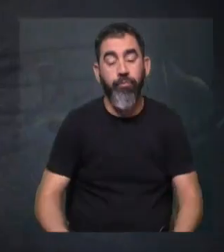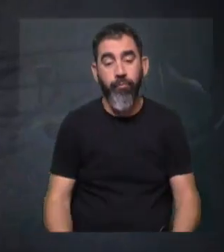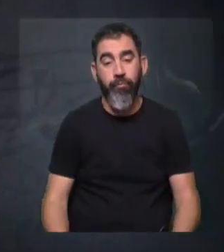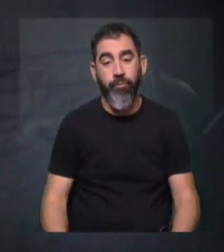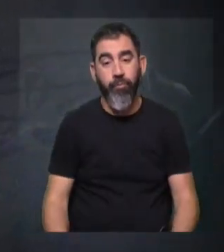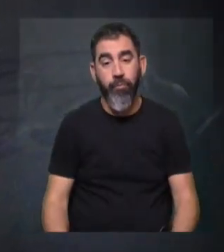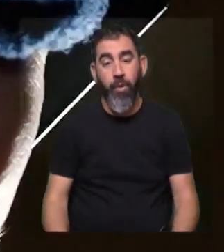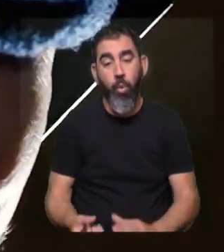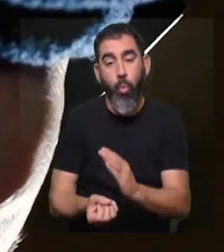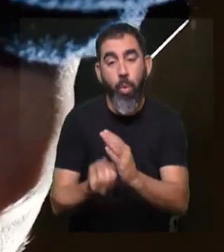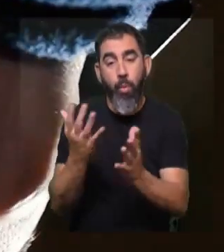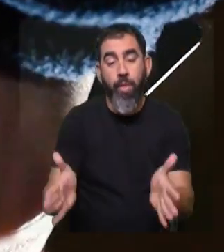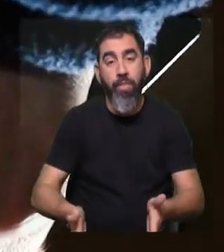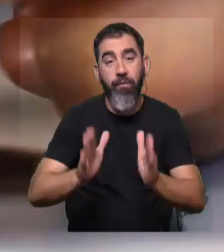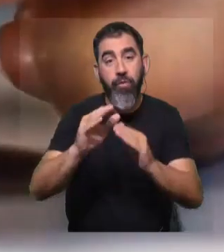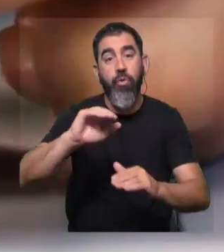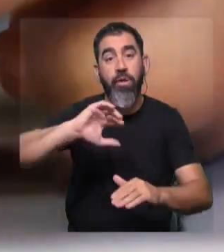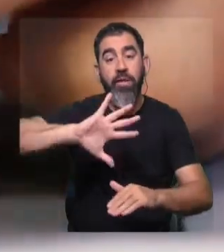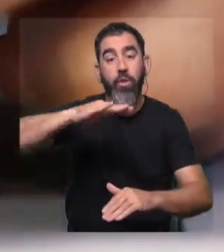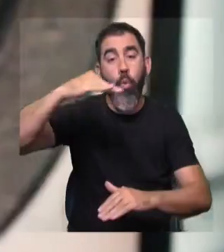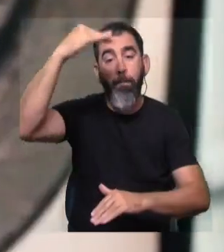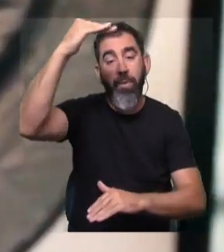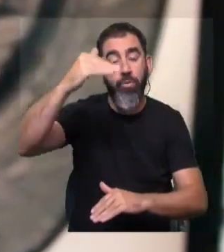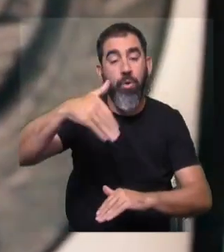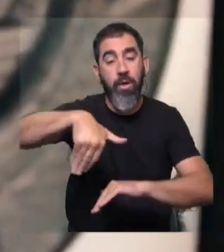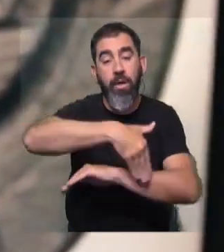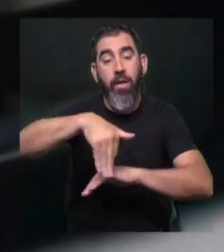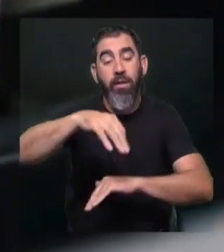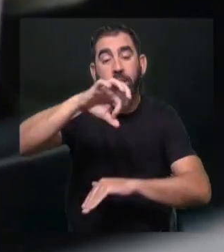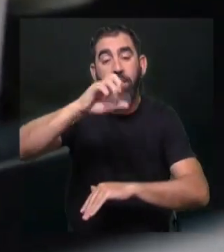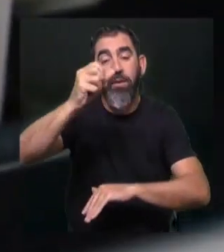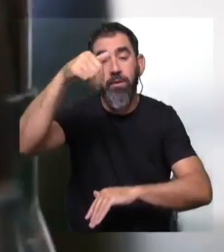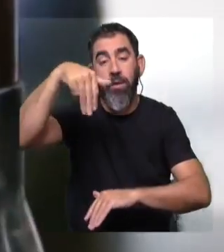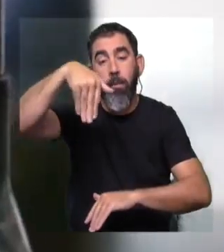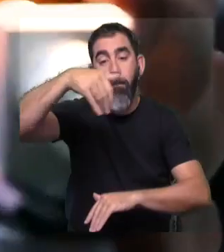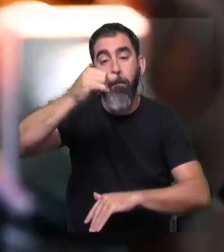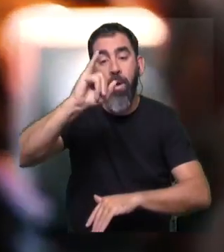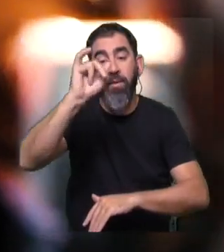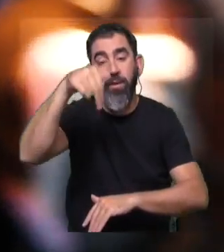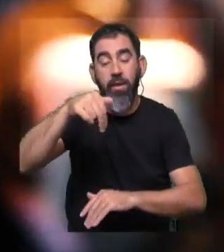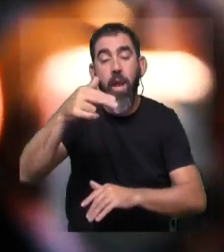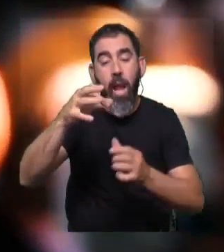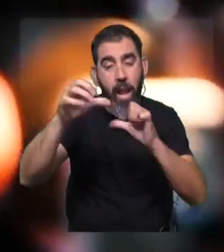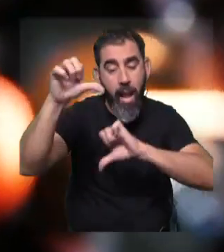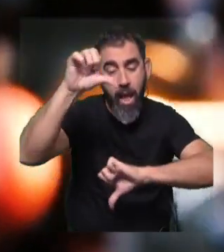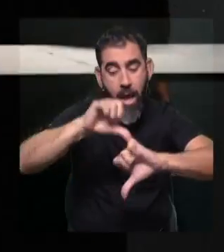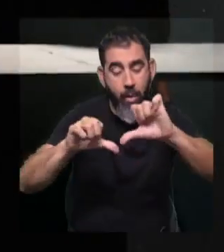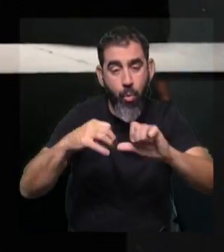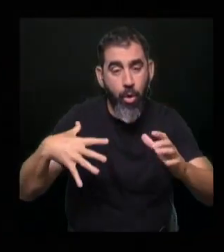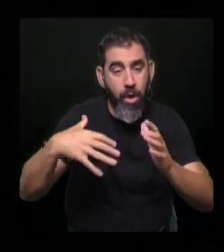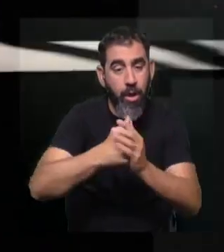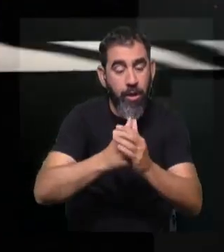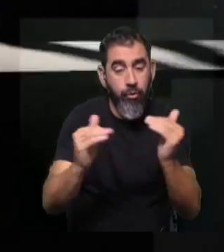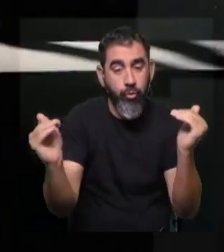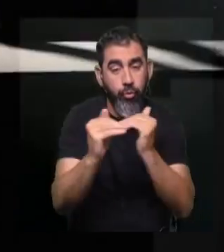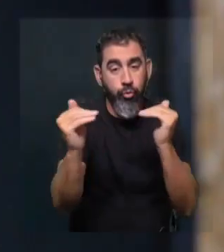el nuevo edificio, de 5 pisos, ubicado en Avenida San Martín y Guadalupe, existe un laboratorio de accidentología vial